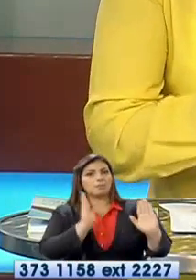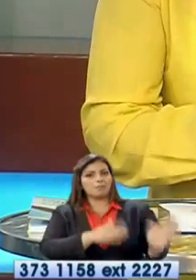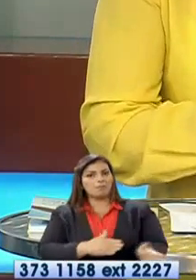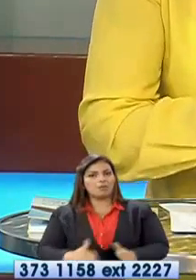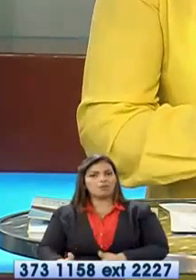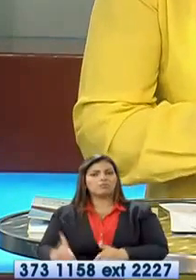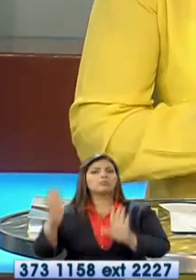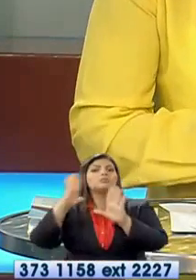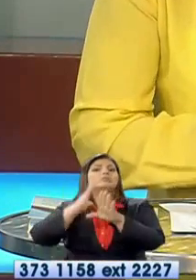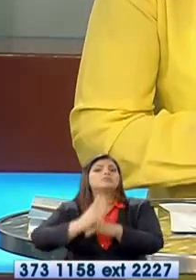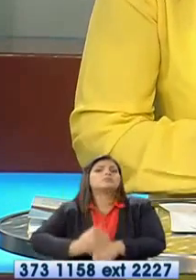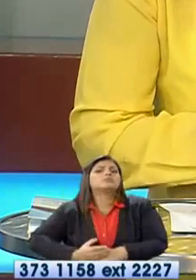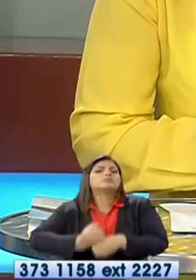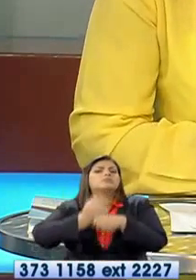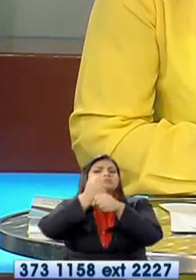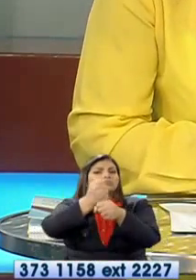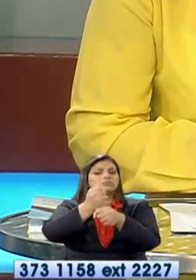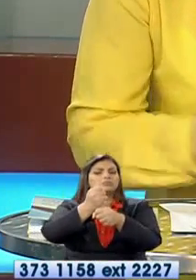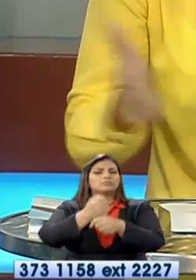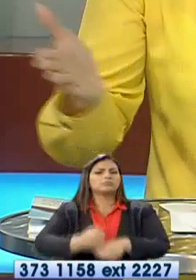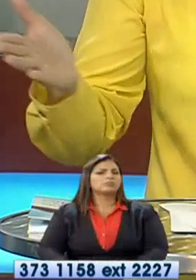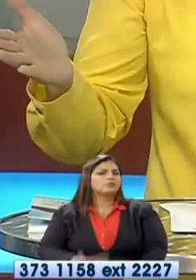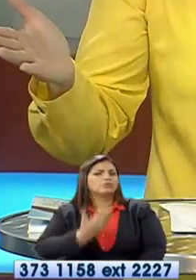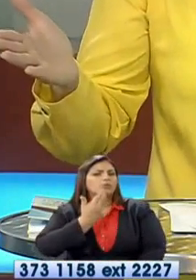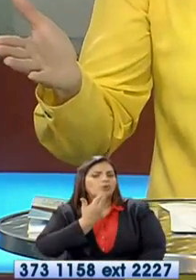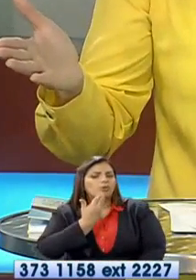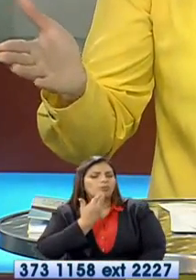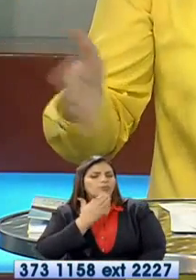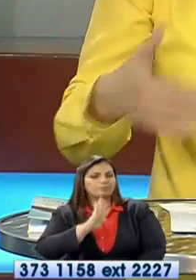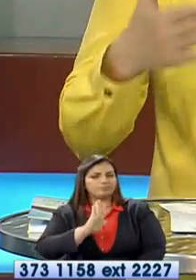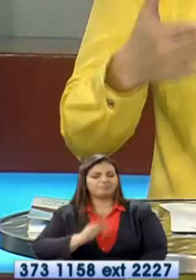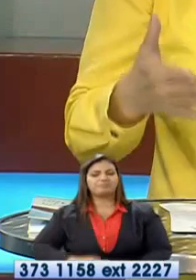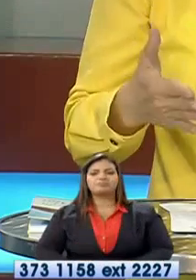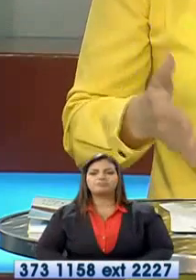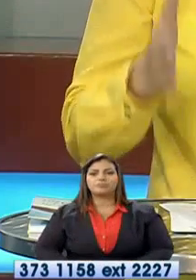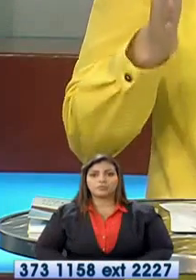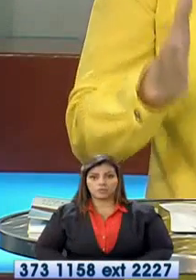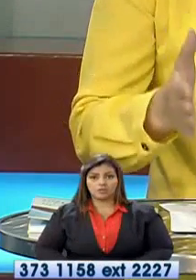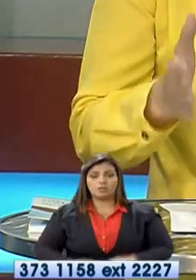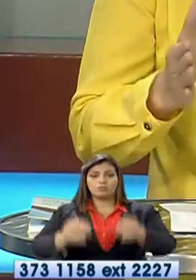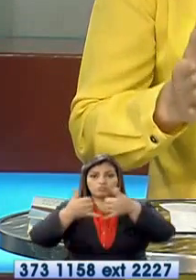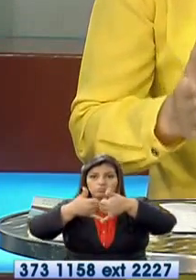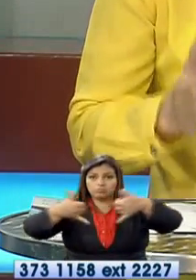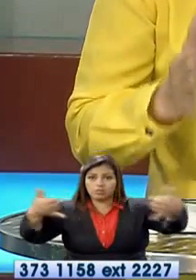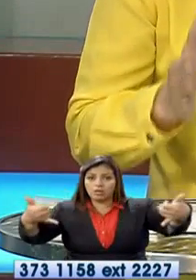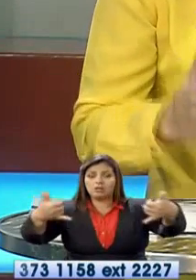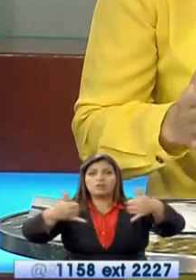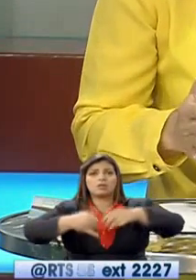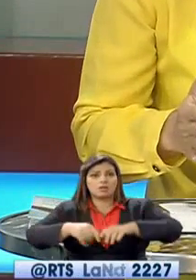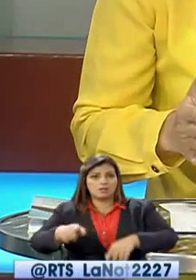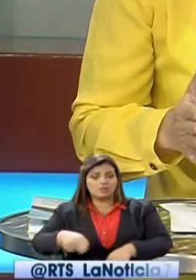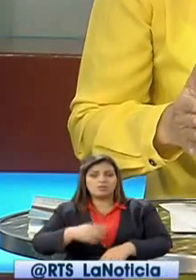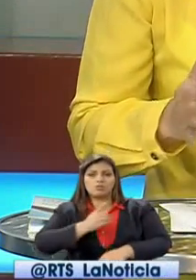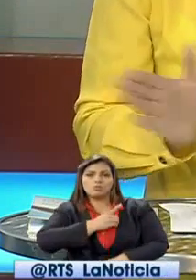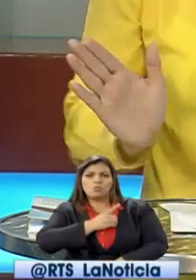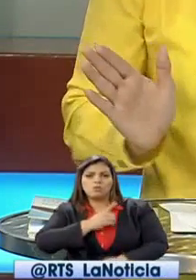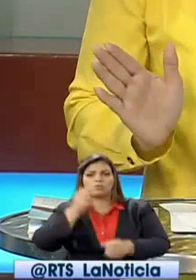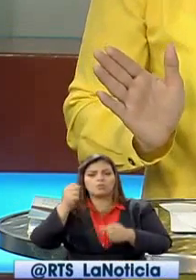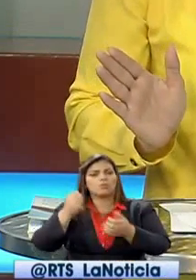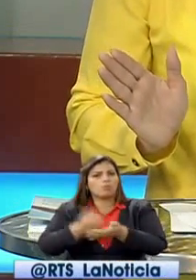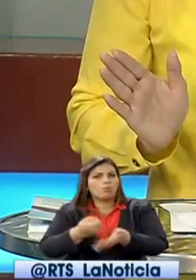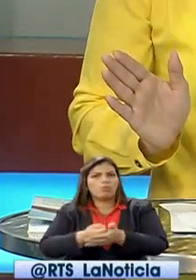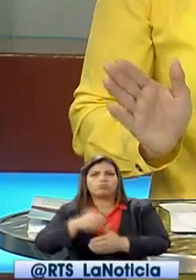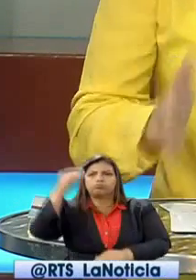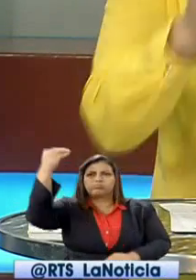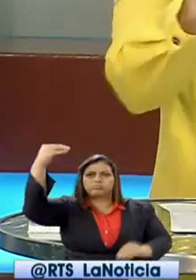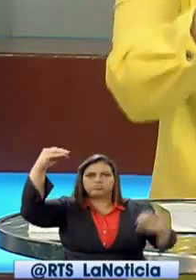de resguardar su seguridad. La mayoría de los negocios han invertido en cámaras de vigilancia, como no podía